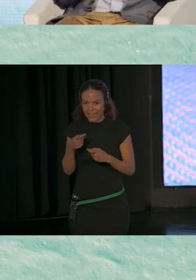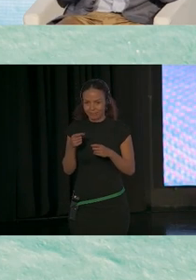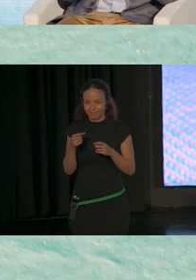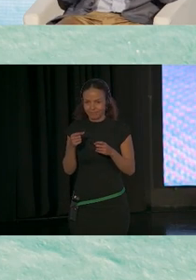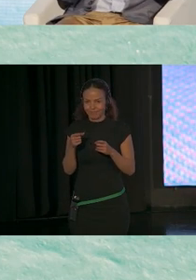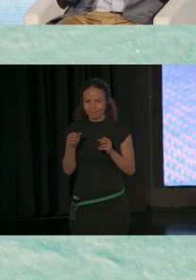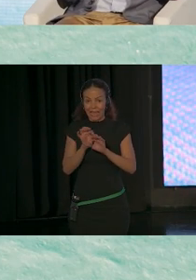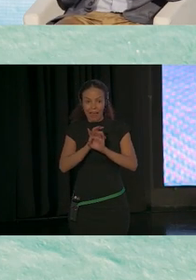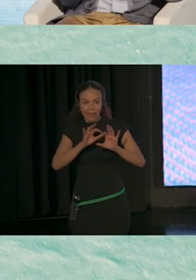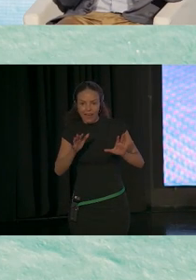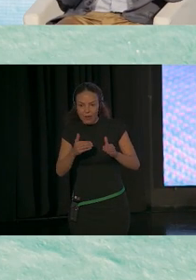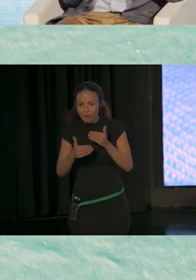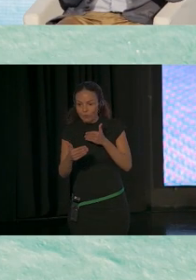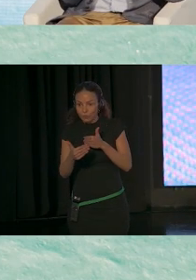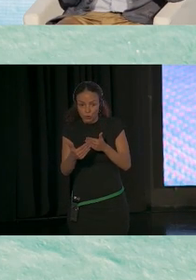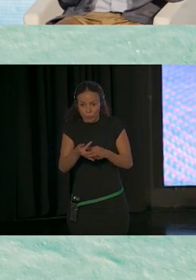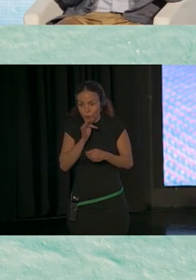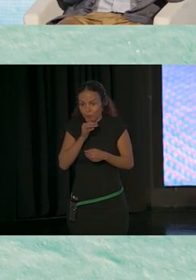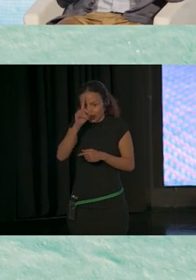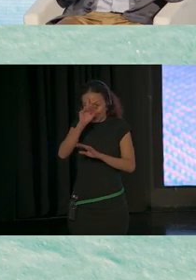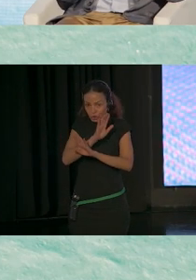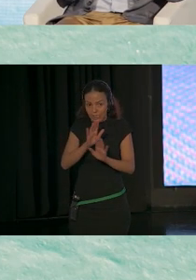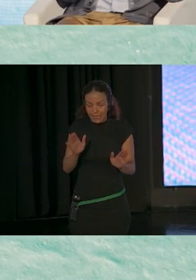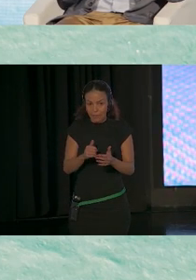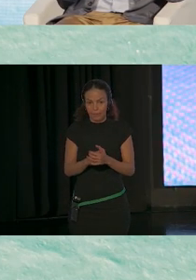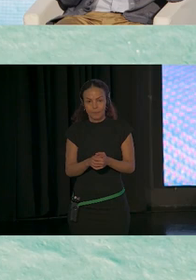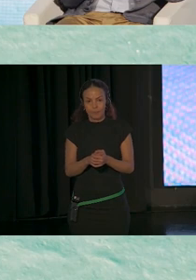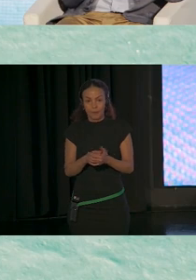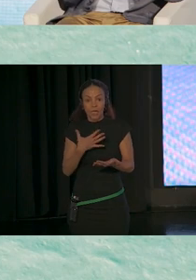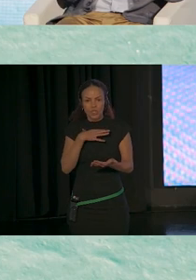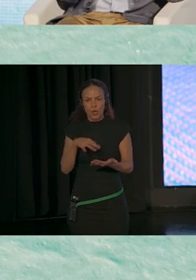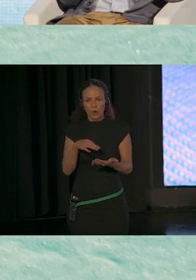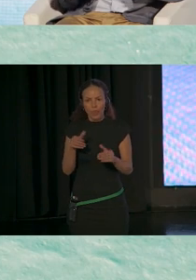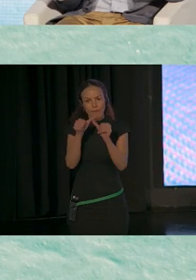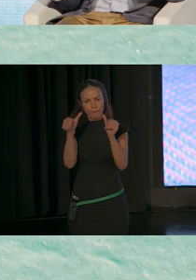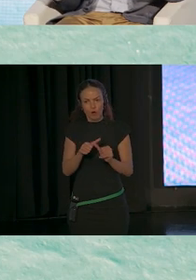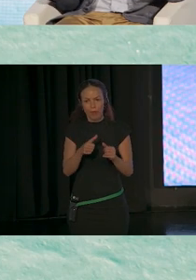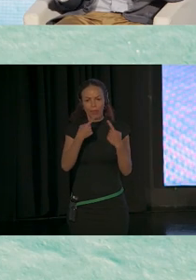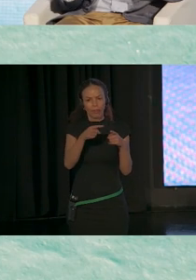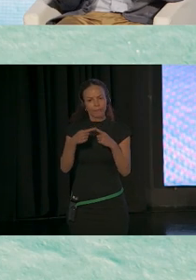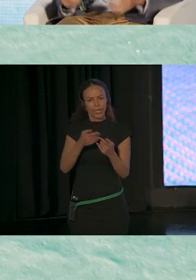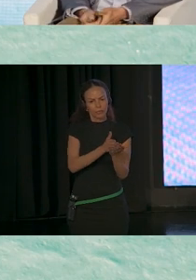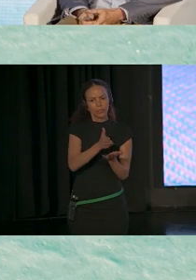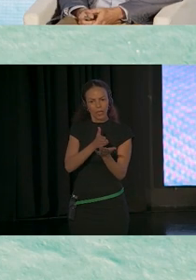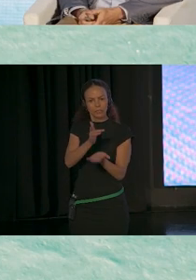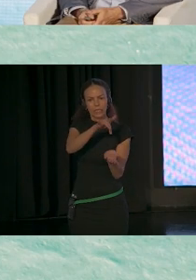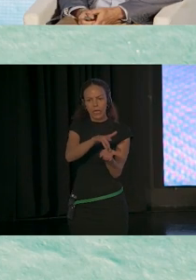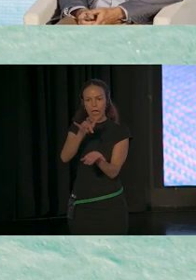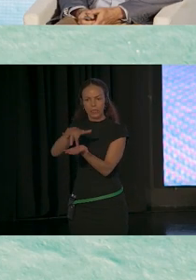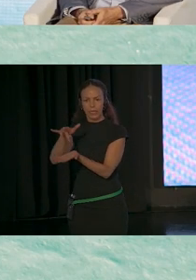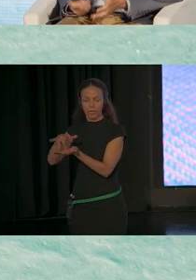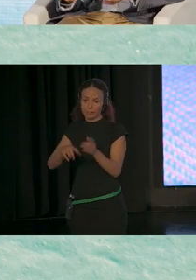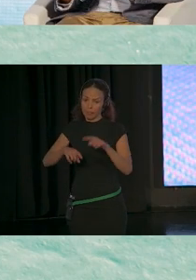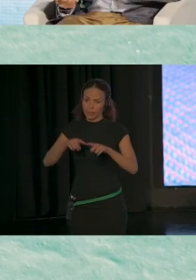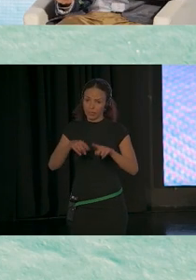vislumbrar un futuro que no está escrito y al que se puede llegar por diferentes modos en función de las circunstancias en las que